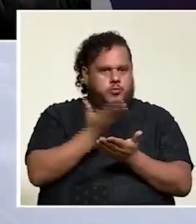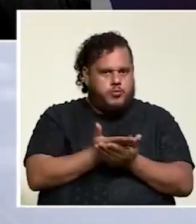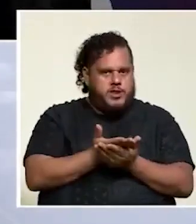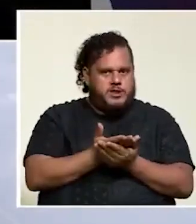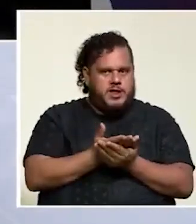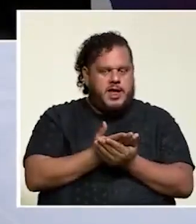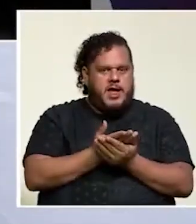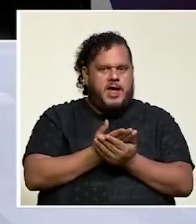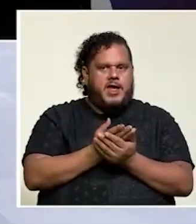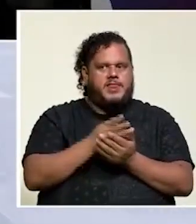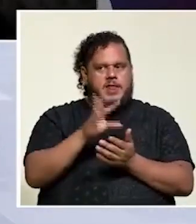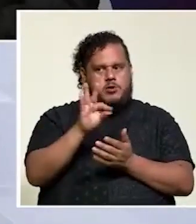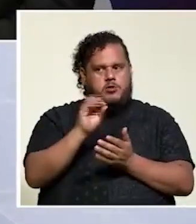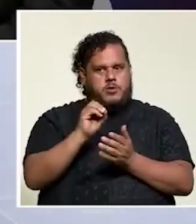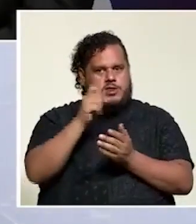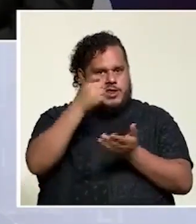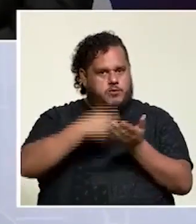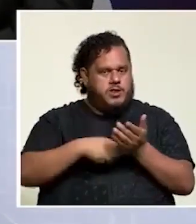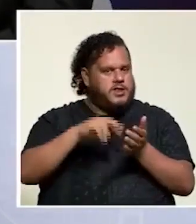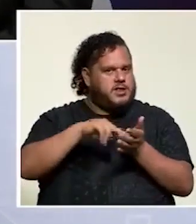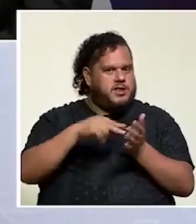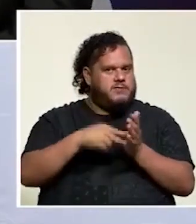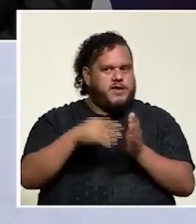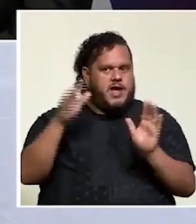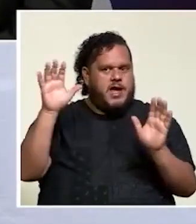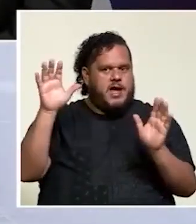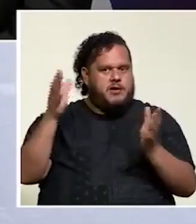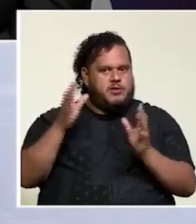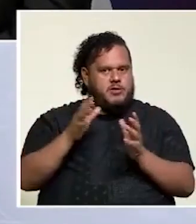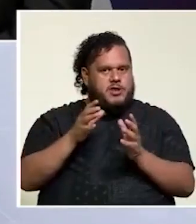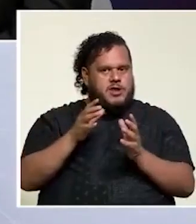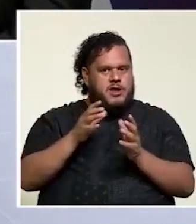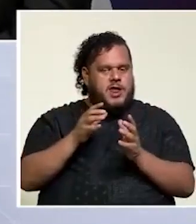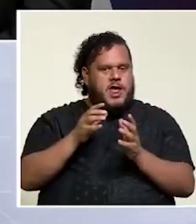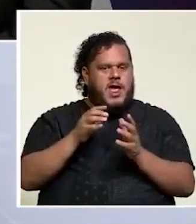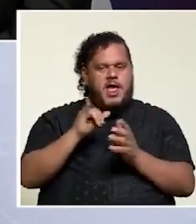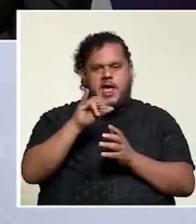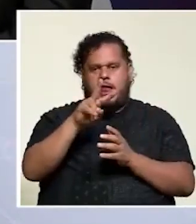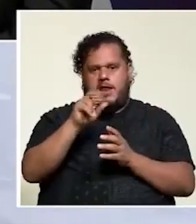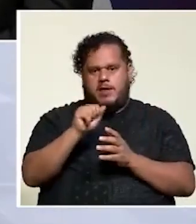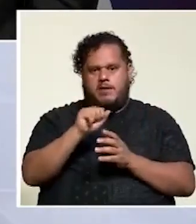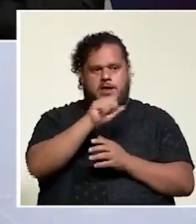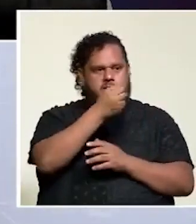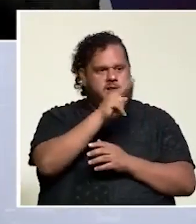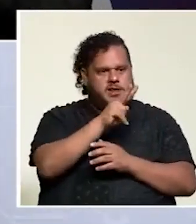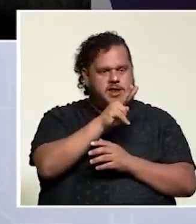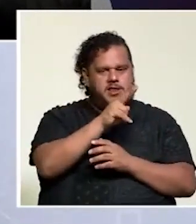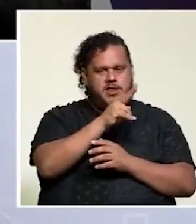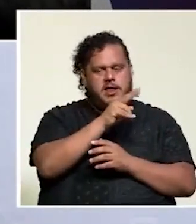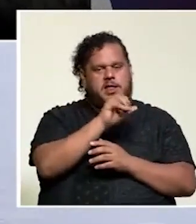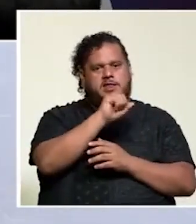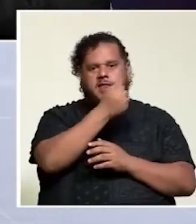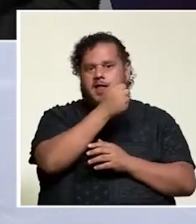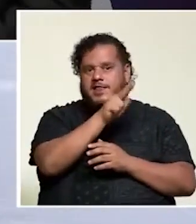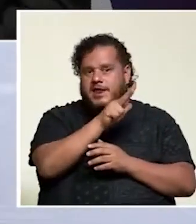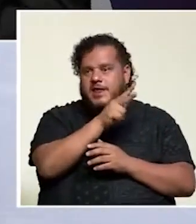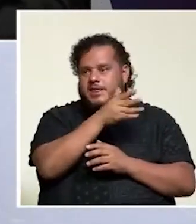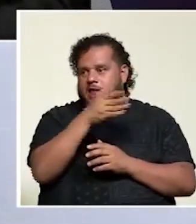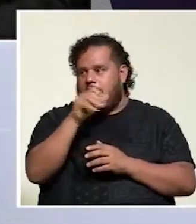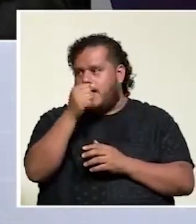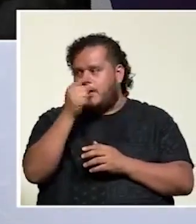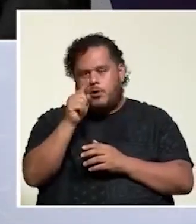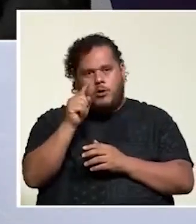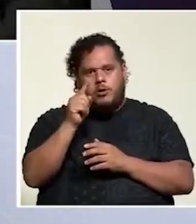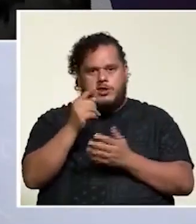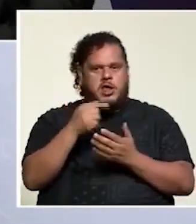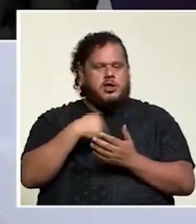entre los 90 impuestos implicaría reducir el impuesto del valor agregado del 13 al 11%, porque 90... yo entendí que los